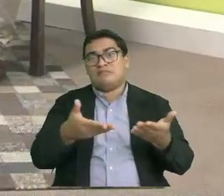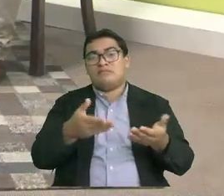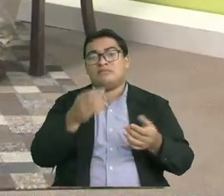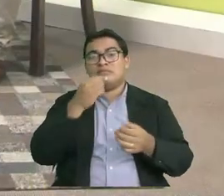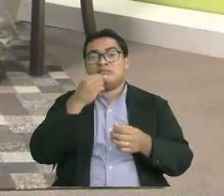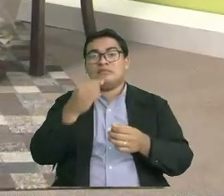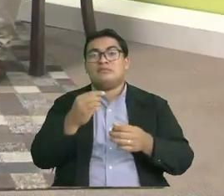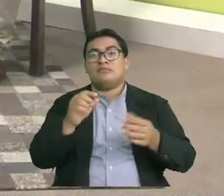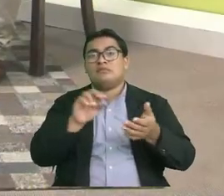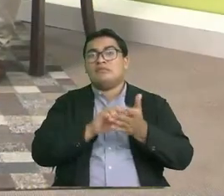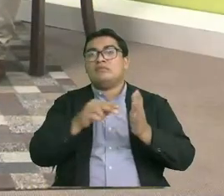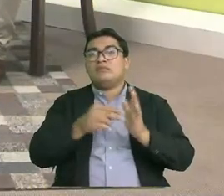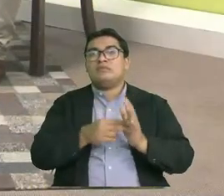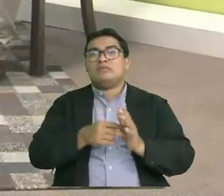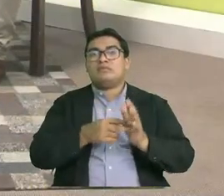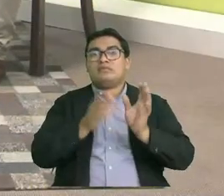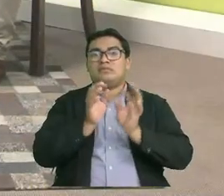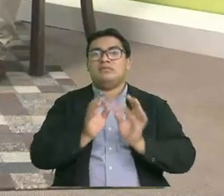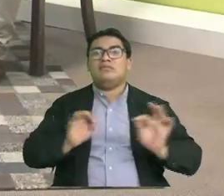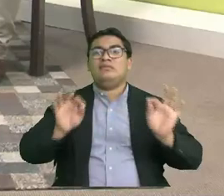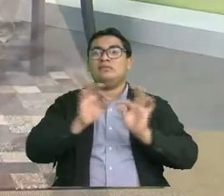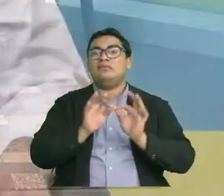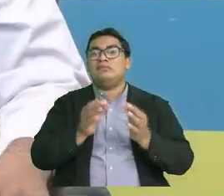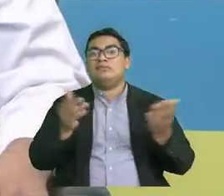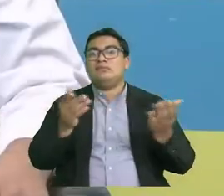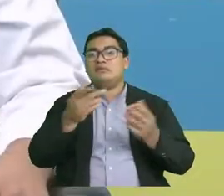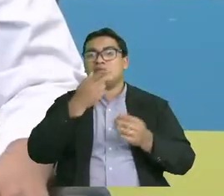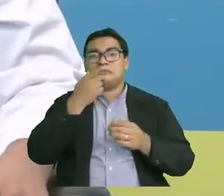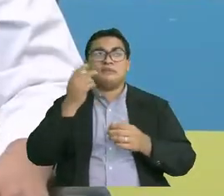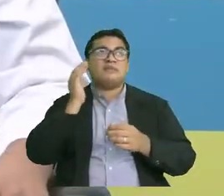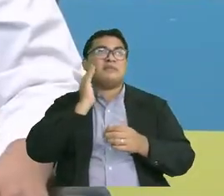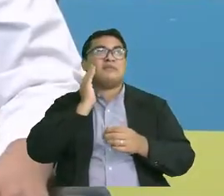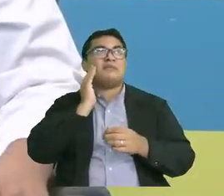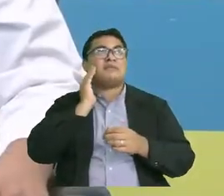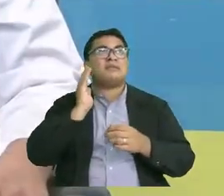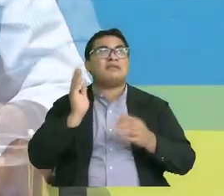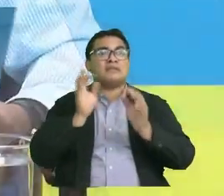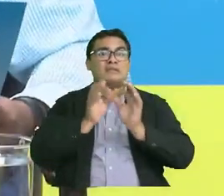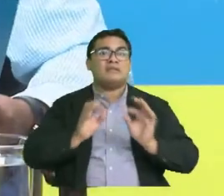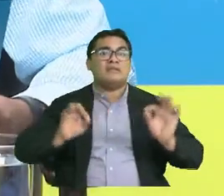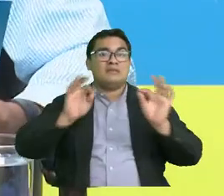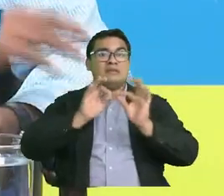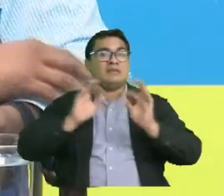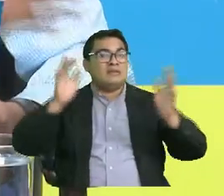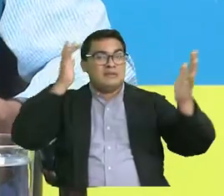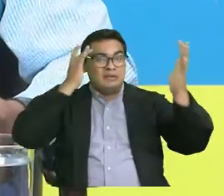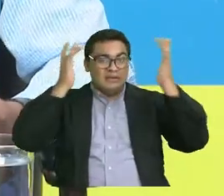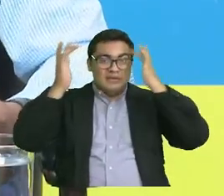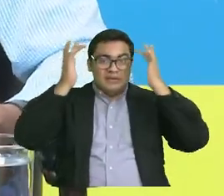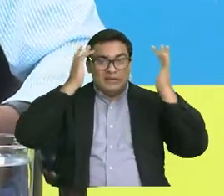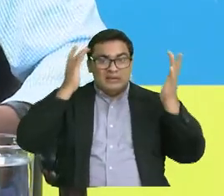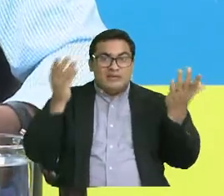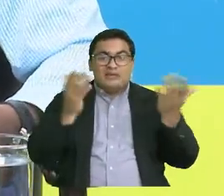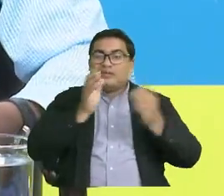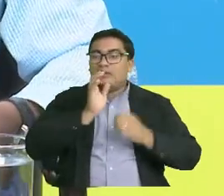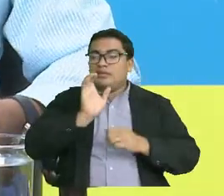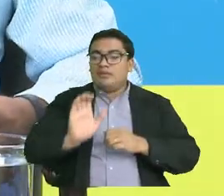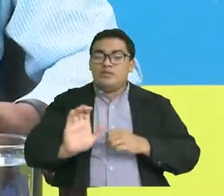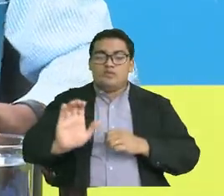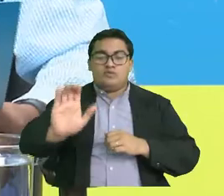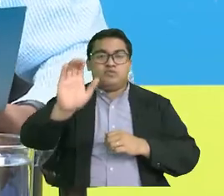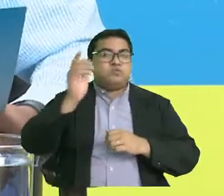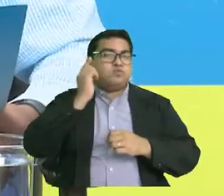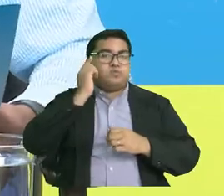inicio, una entidad sobrevalorada y sobre todo por los padres. Claro que tiene que ser motivo de preocupación, sí, todo lo que claro. El desarrollo del niño o la